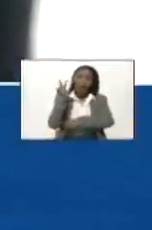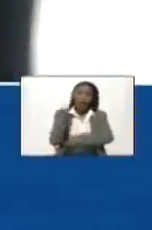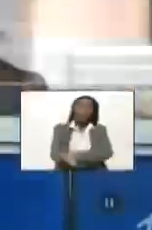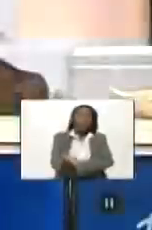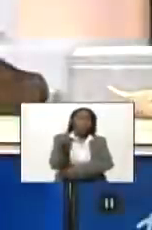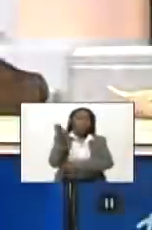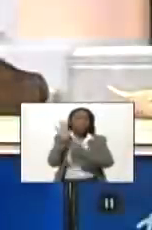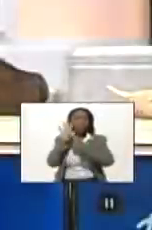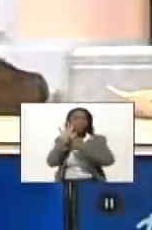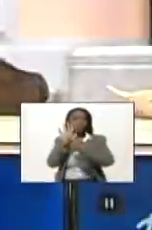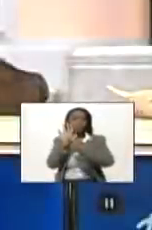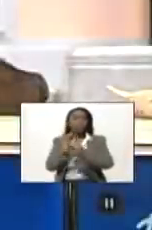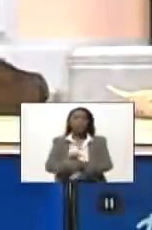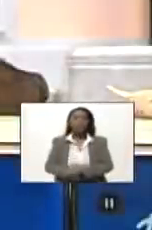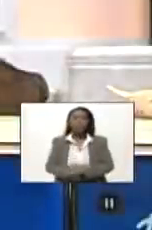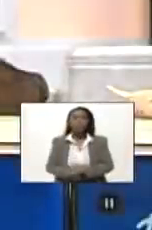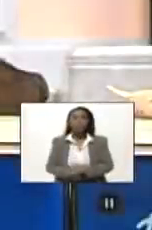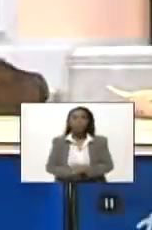pioneros.